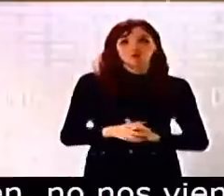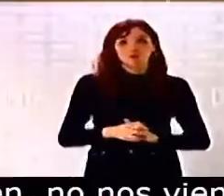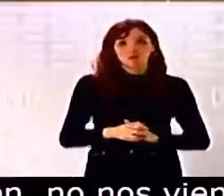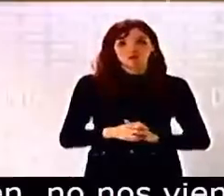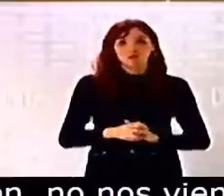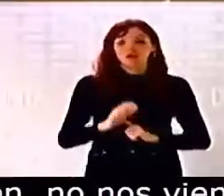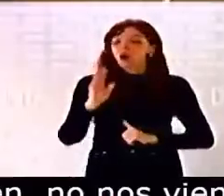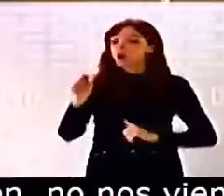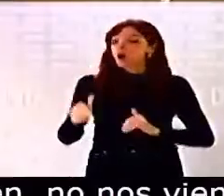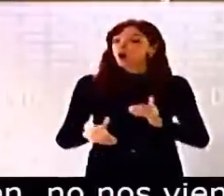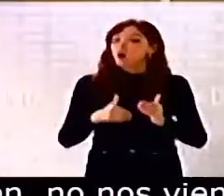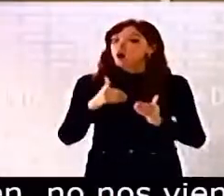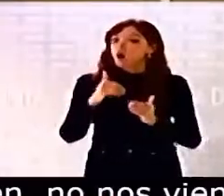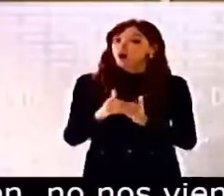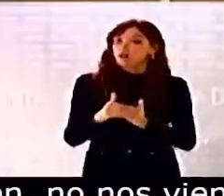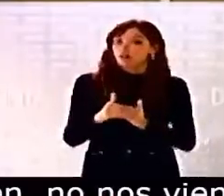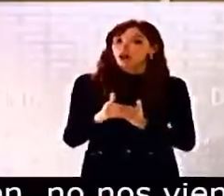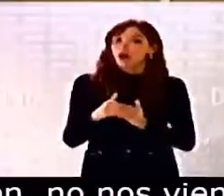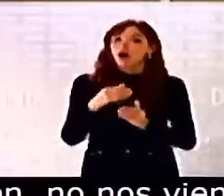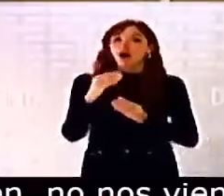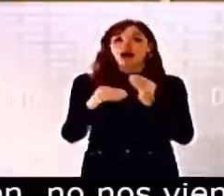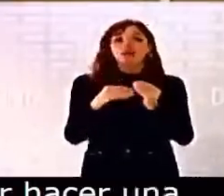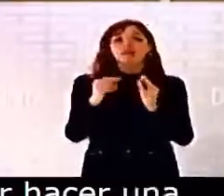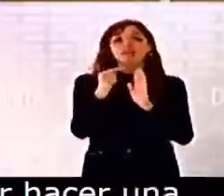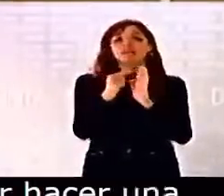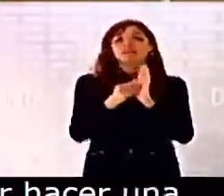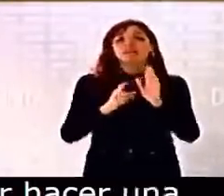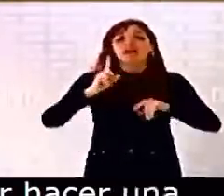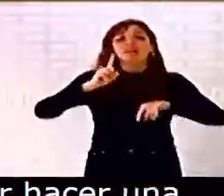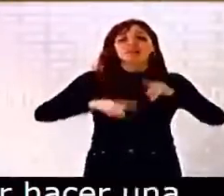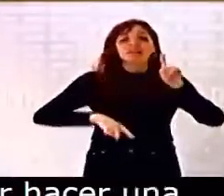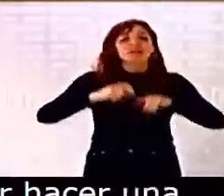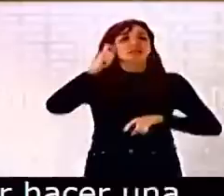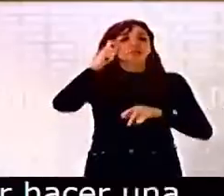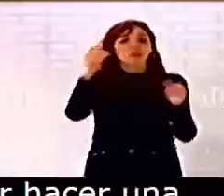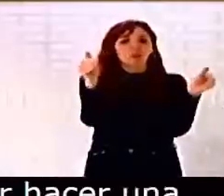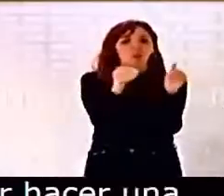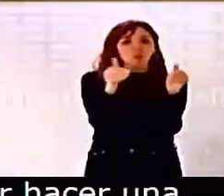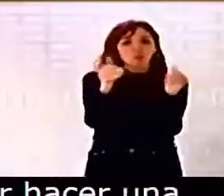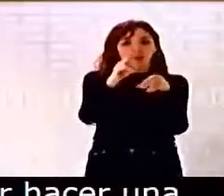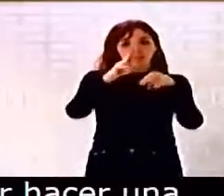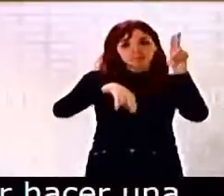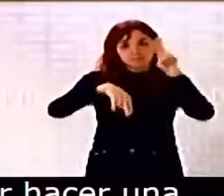para poder hacer una singularización de las medidas en las entidades locales menores.